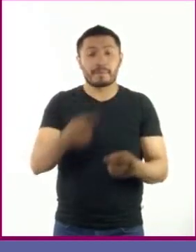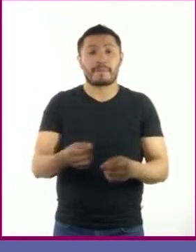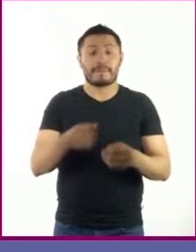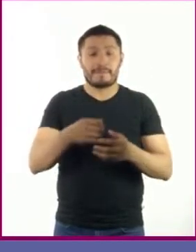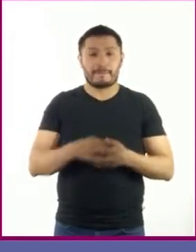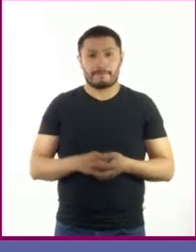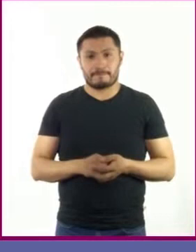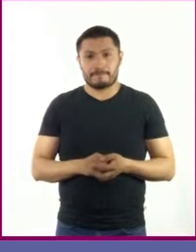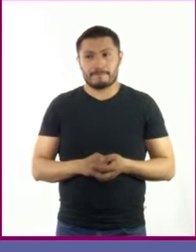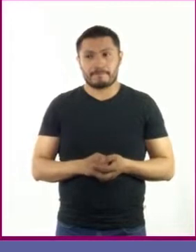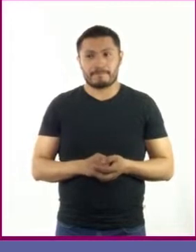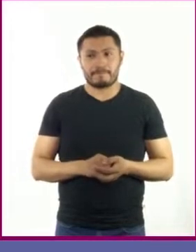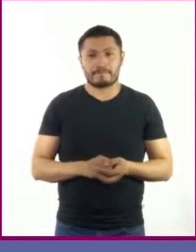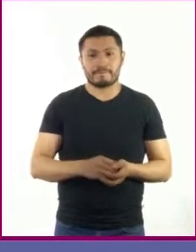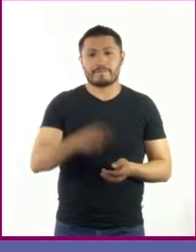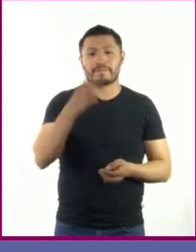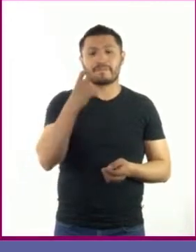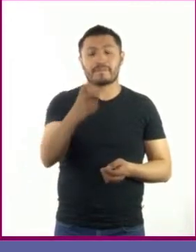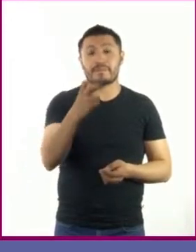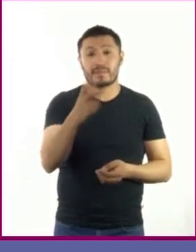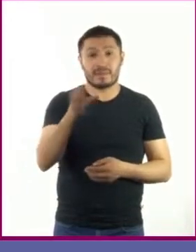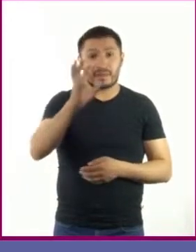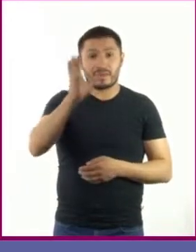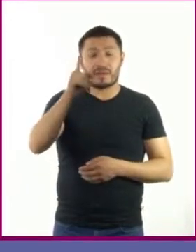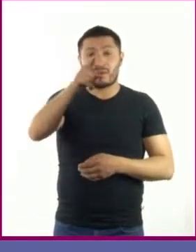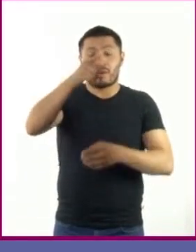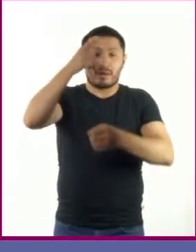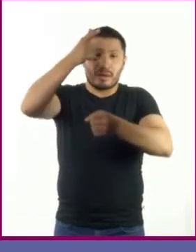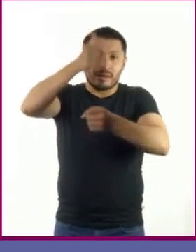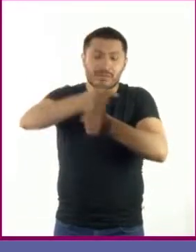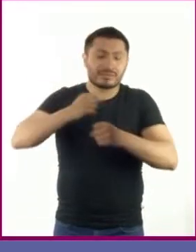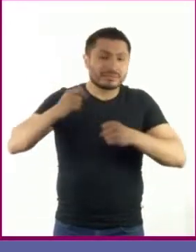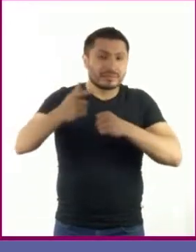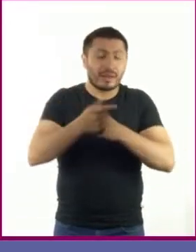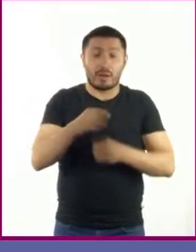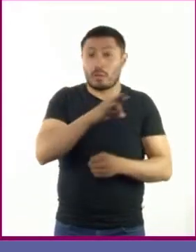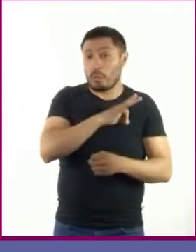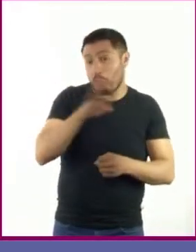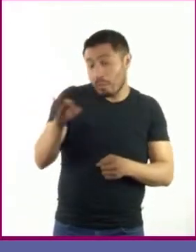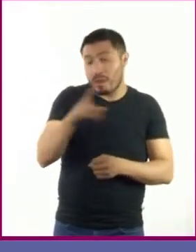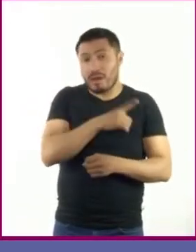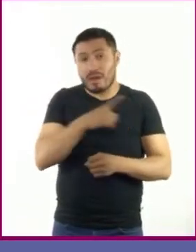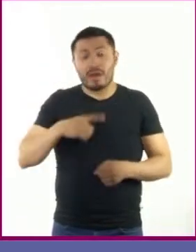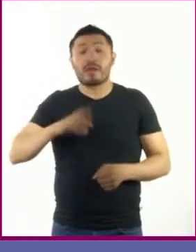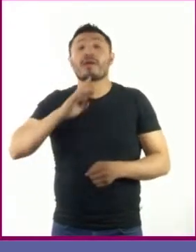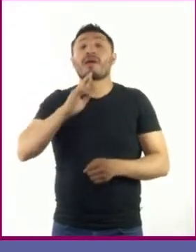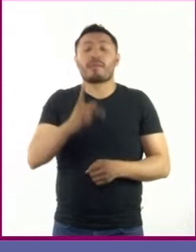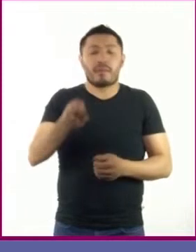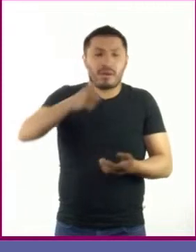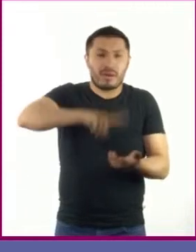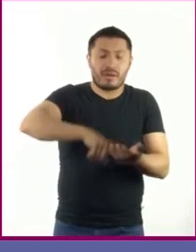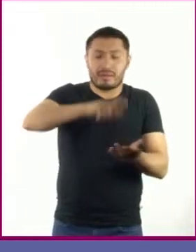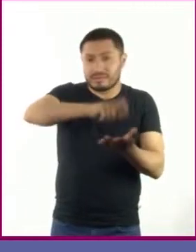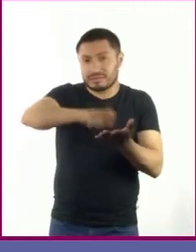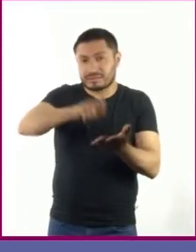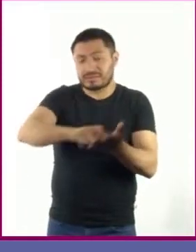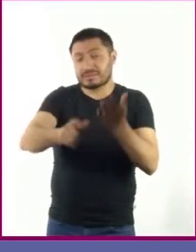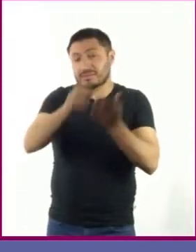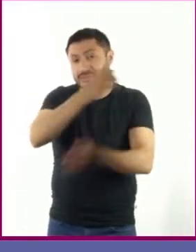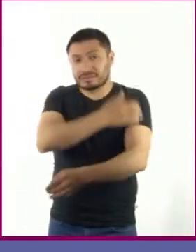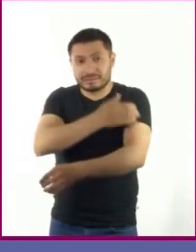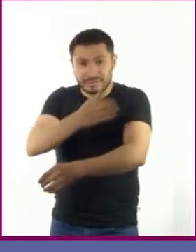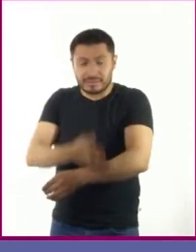consenso. Por eso, en el momento en que descubrimos algo que debe o puede mejorarse dentro del texto de un compañero, es